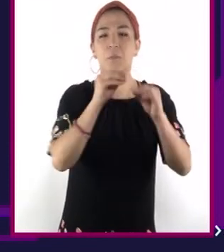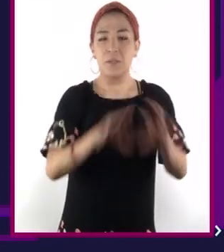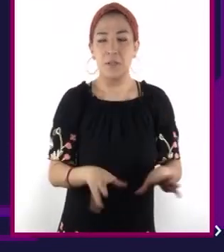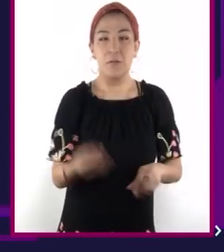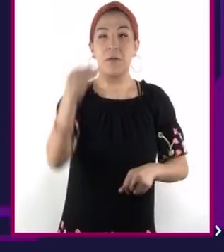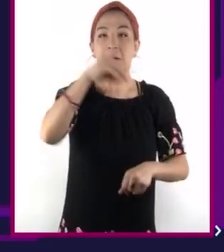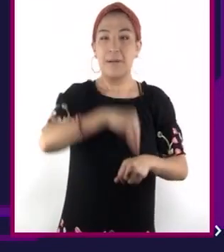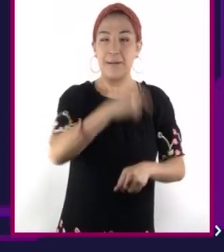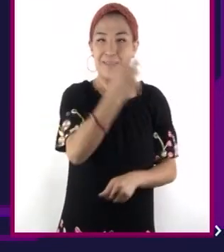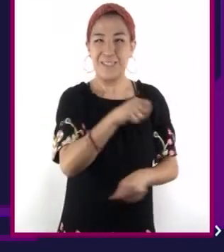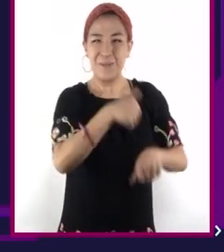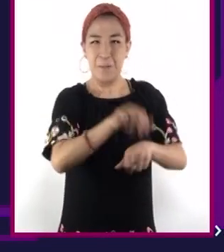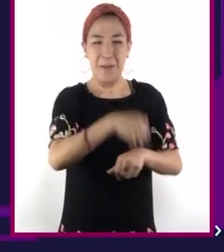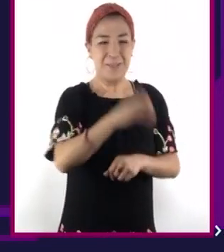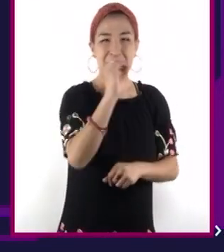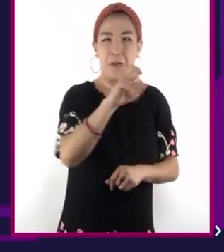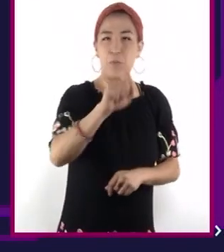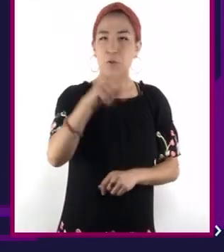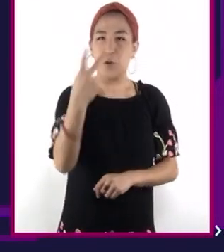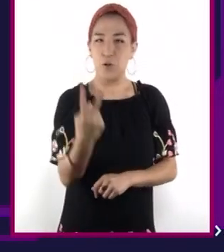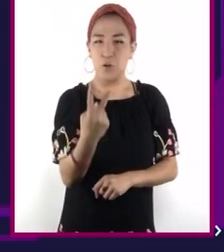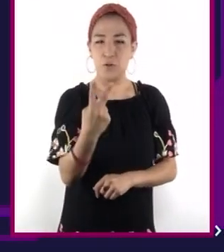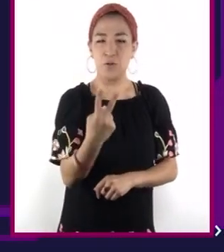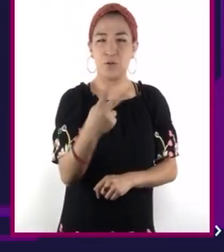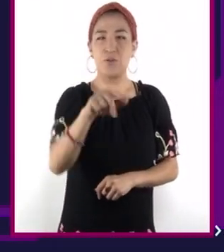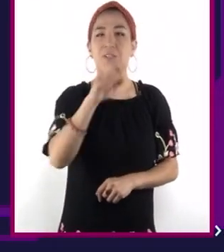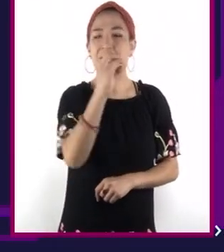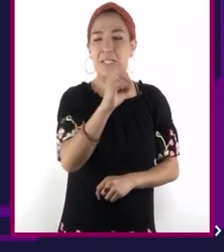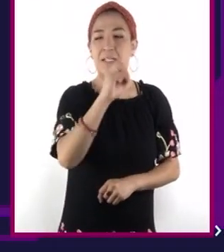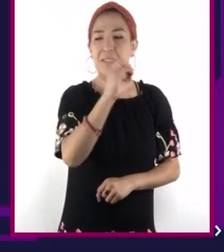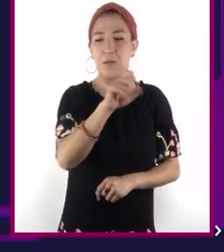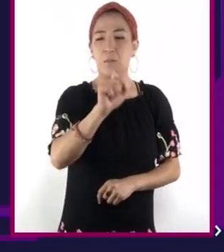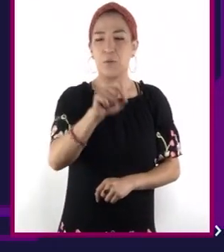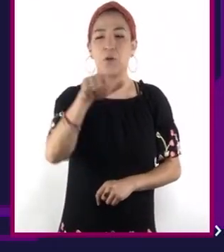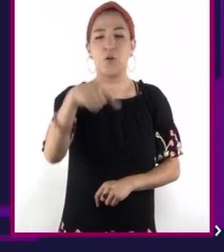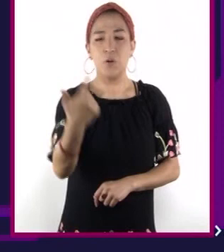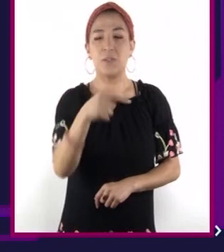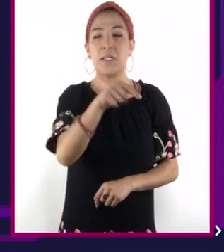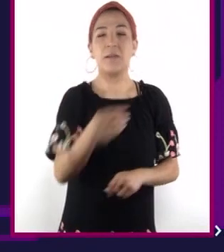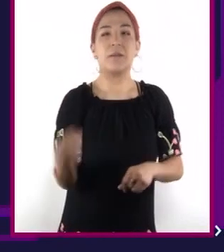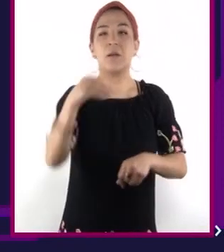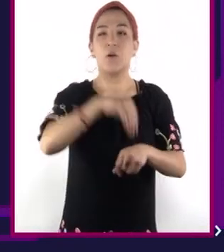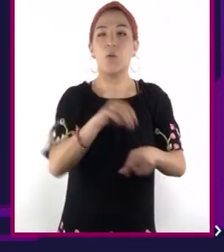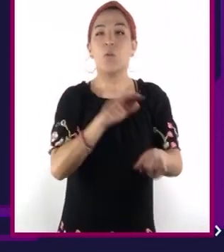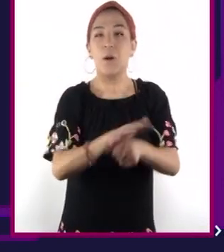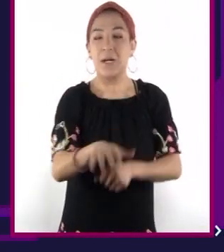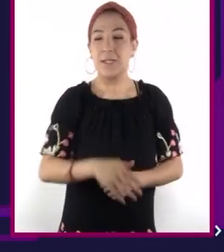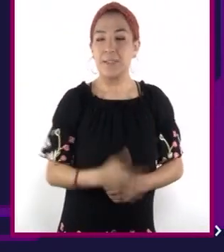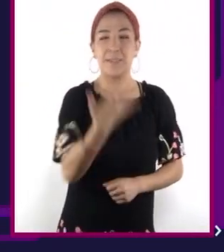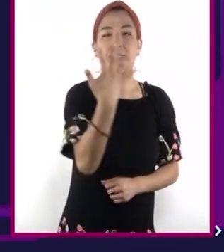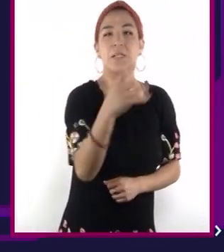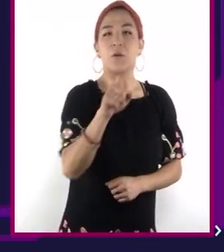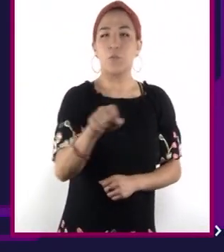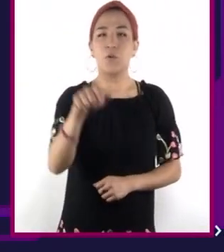desviación media del grupo 2. La media de este grupo es